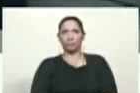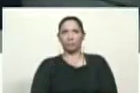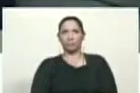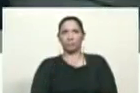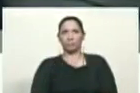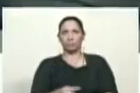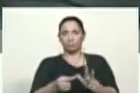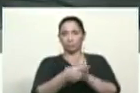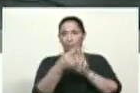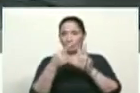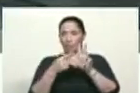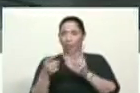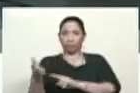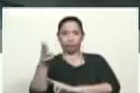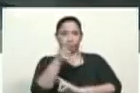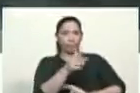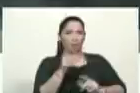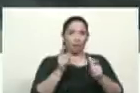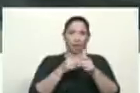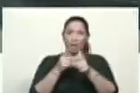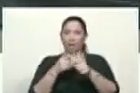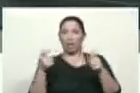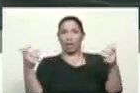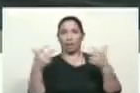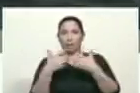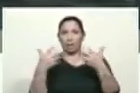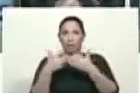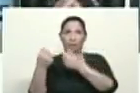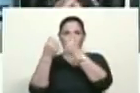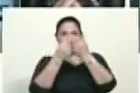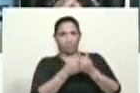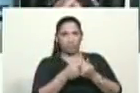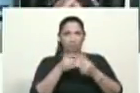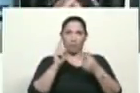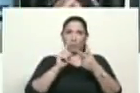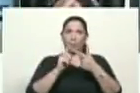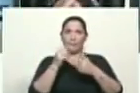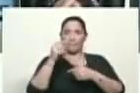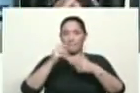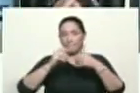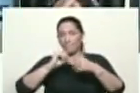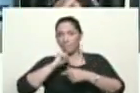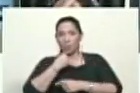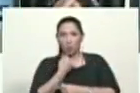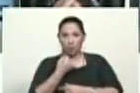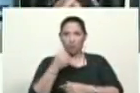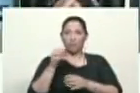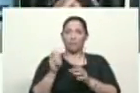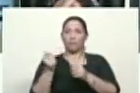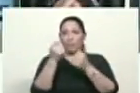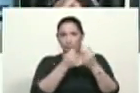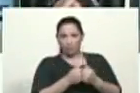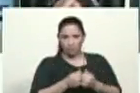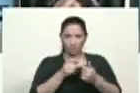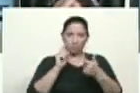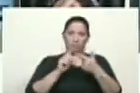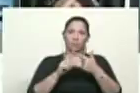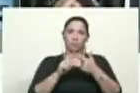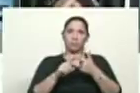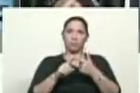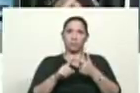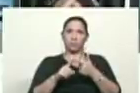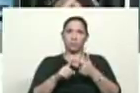tres armas, las de la guerra económica, una el bloqueo financiero, las presiones a los países a través de un embargo comercial